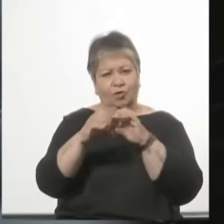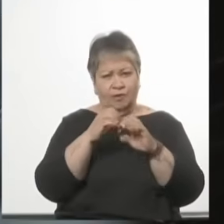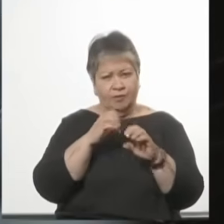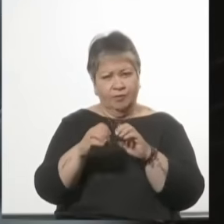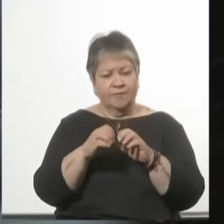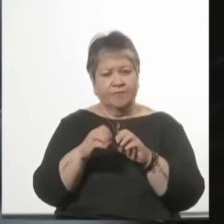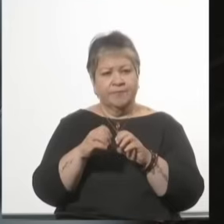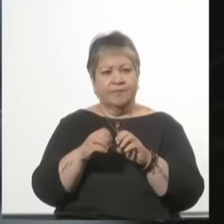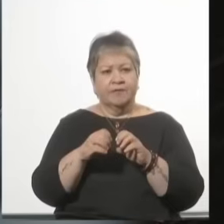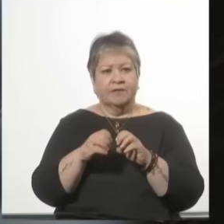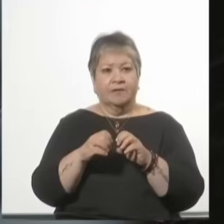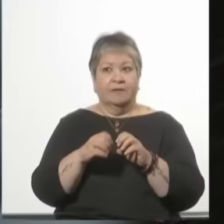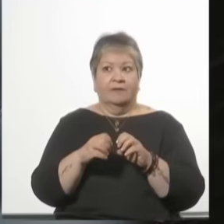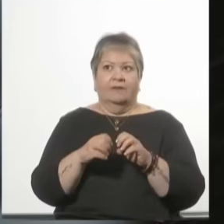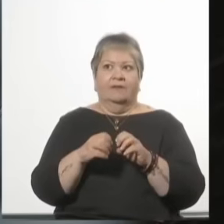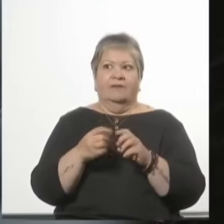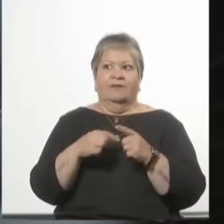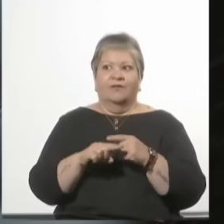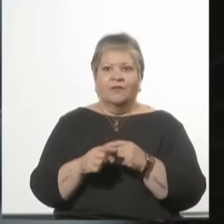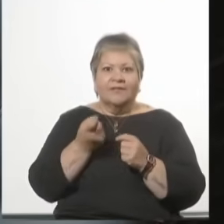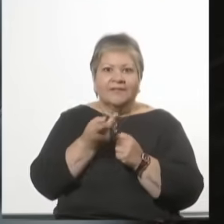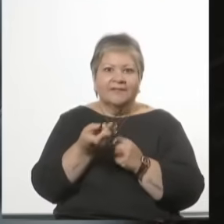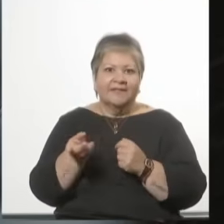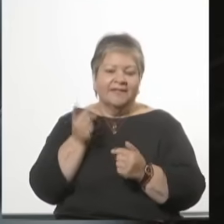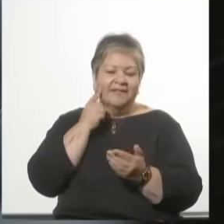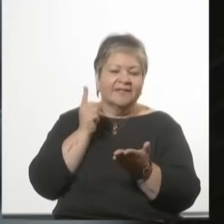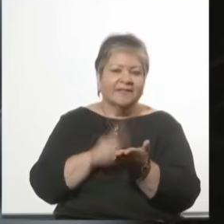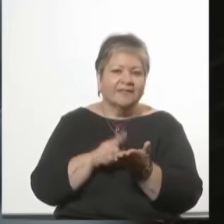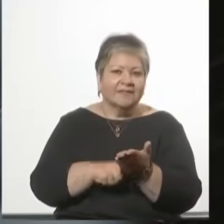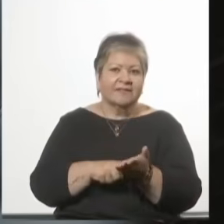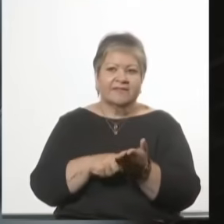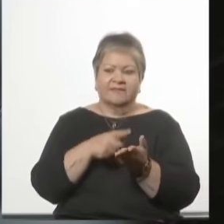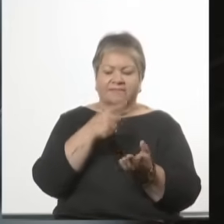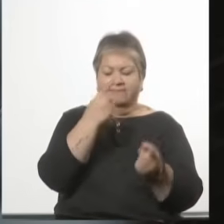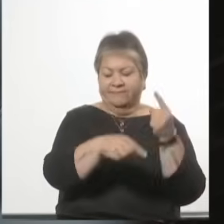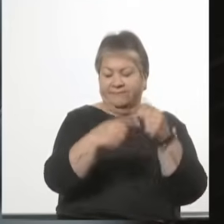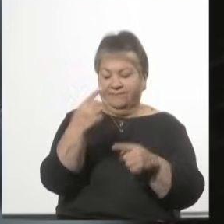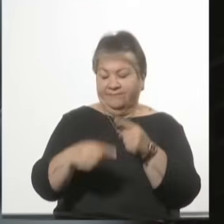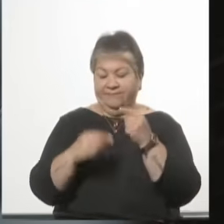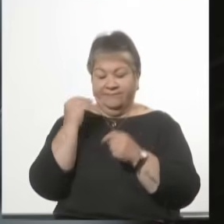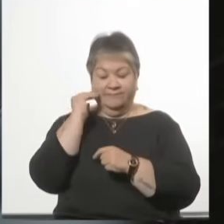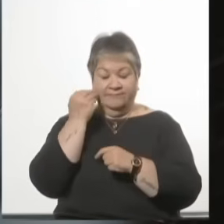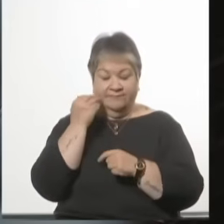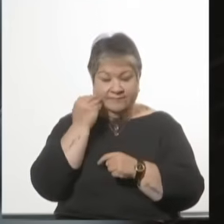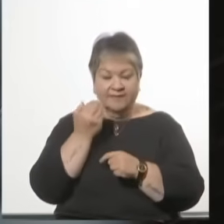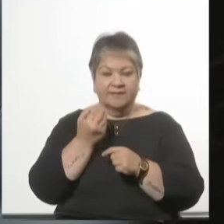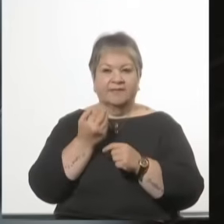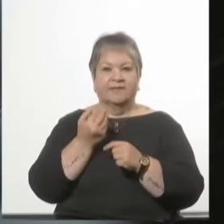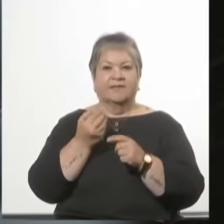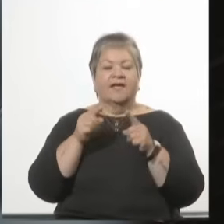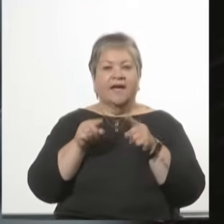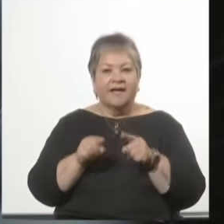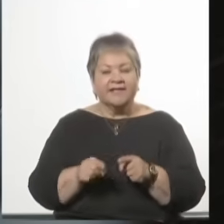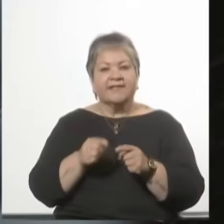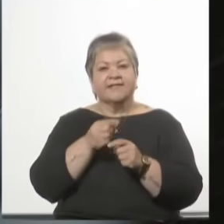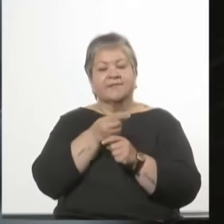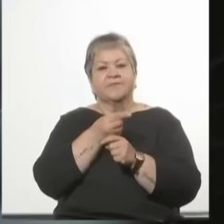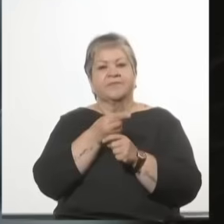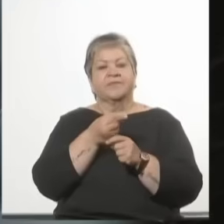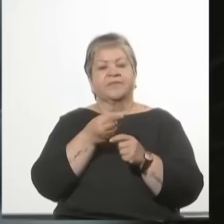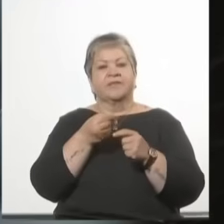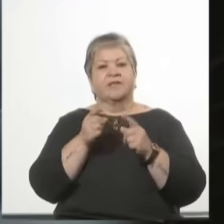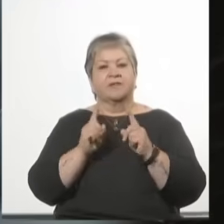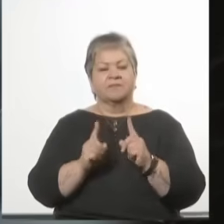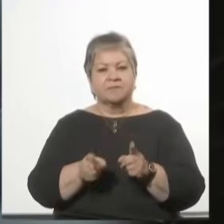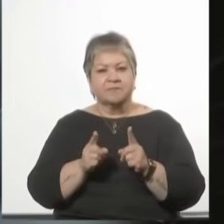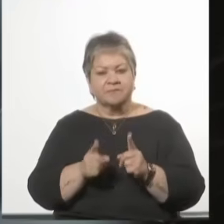Ante semejante cúmulo de hechos irregulares, el Gobierno, a través del dictado de un acto administrativo, que es la forma